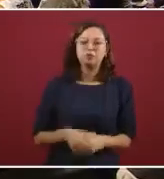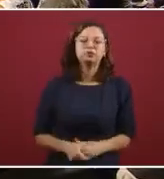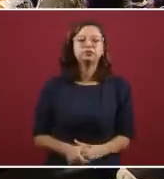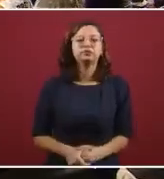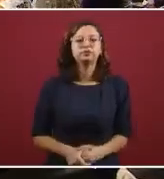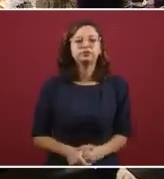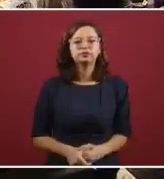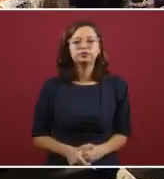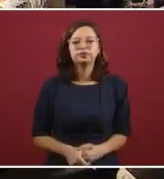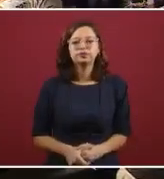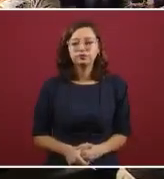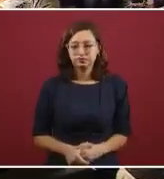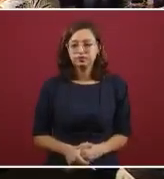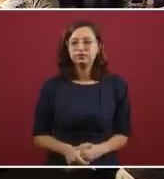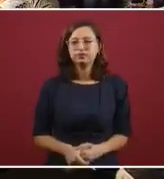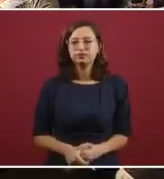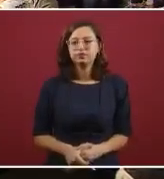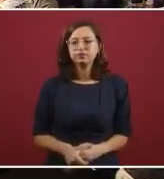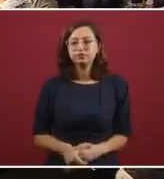Sí.